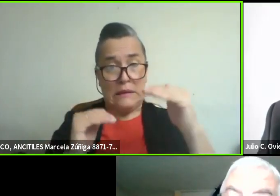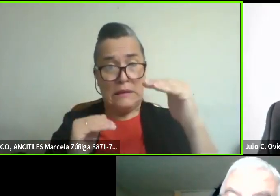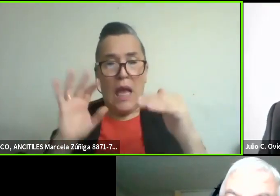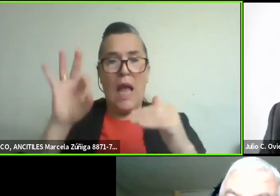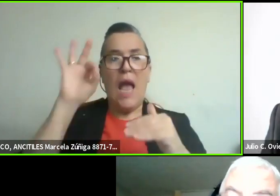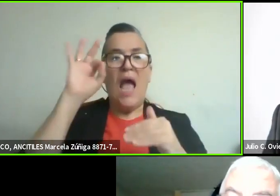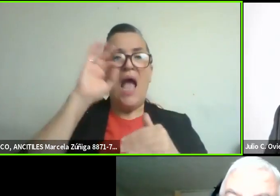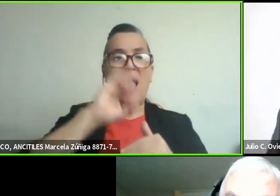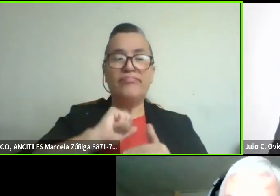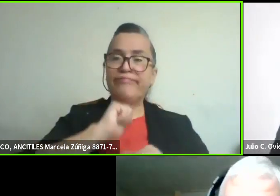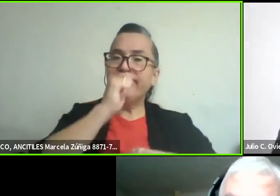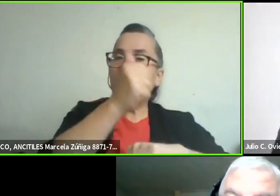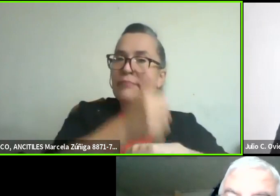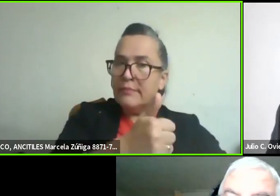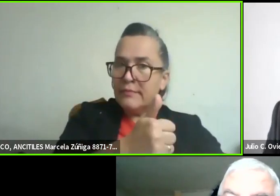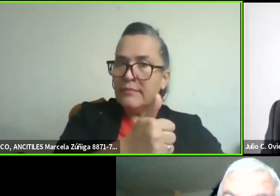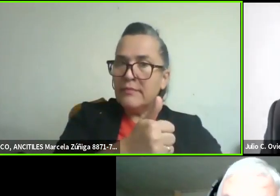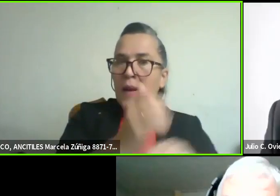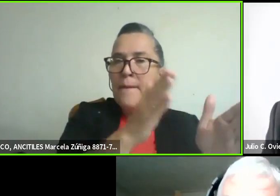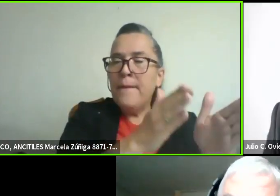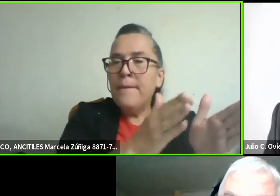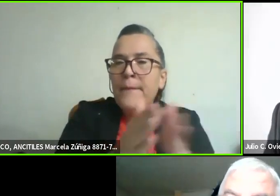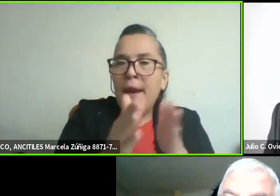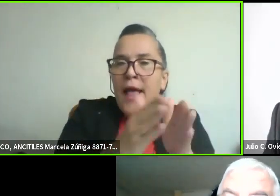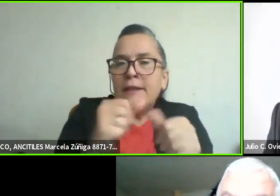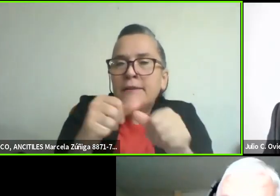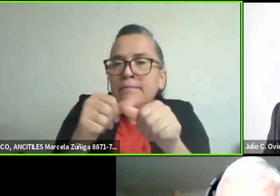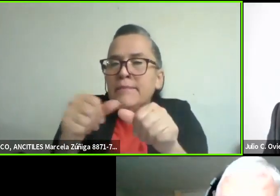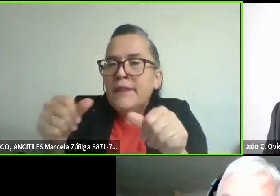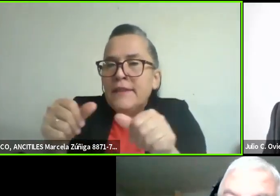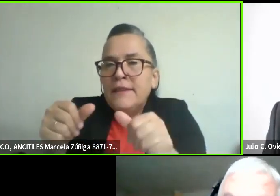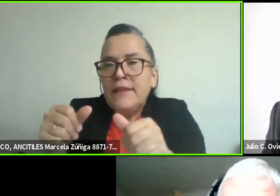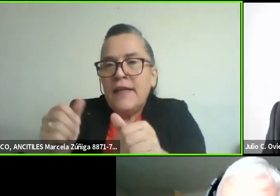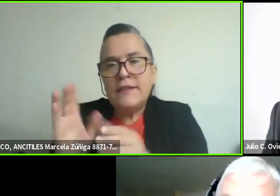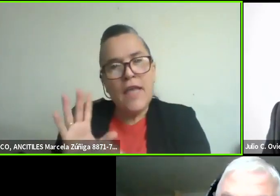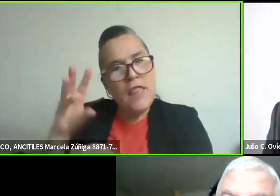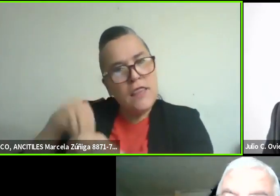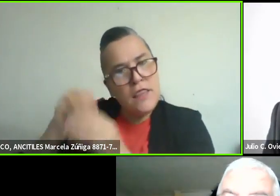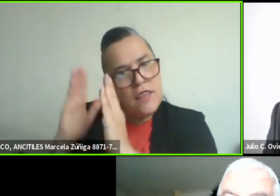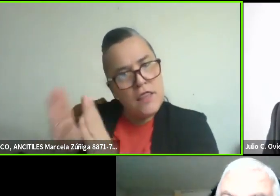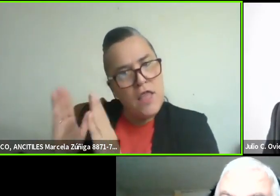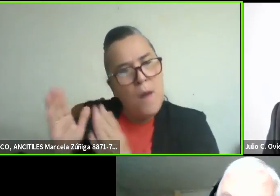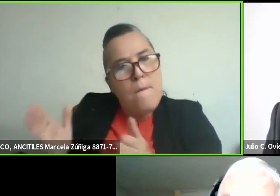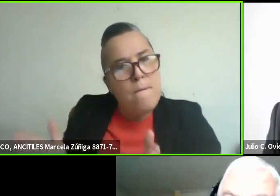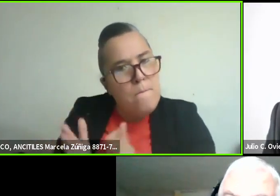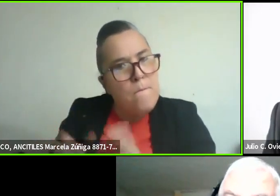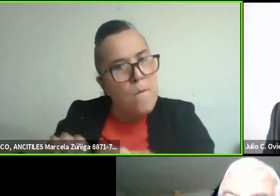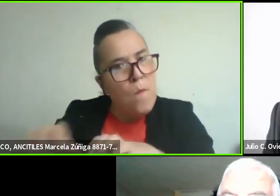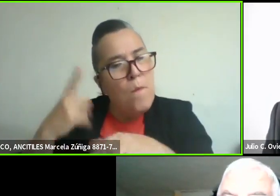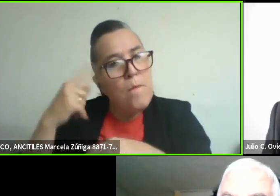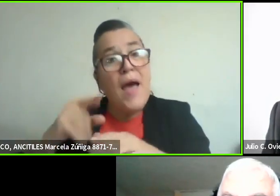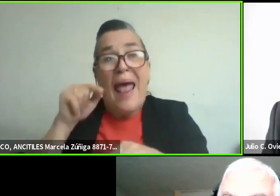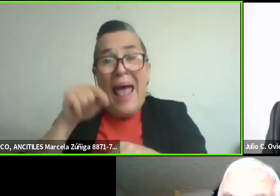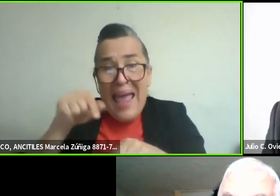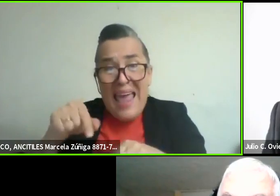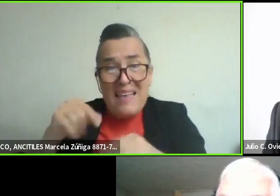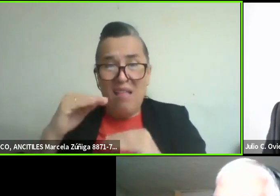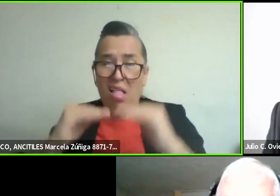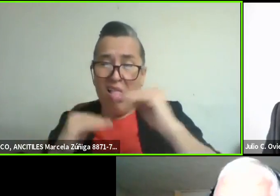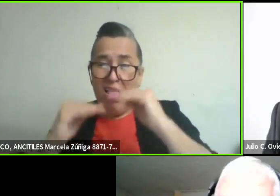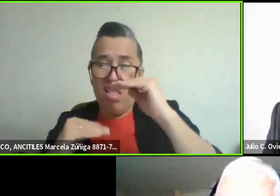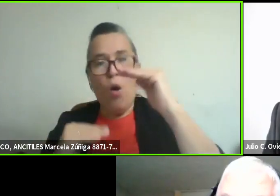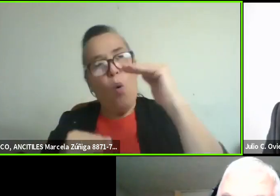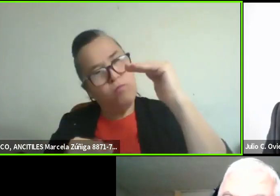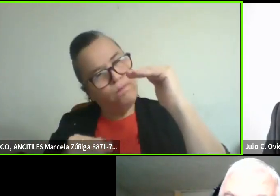establecer planes medidas intervenciones proactivas para ir superando esas brechas